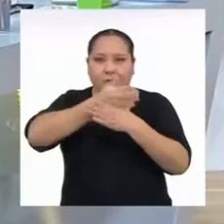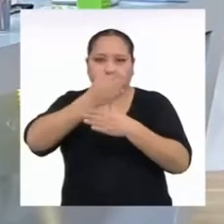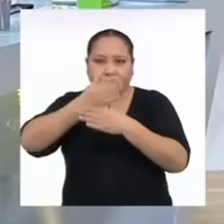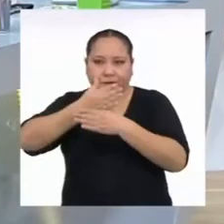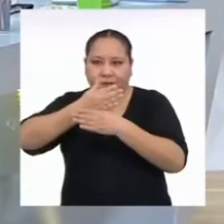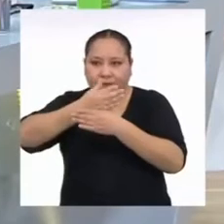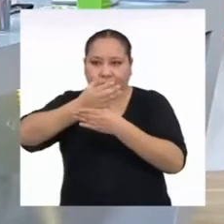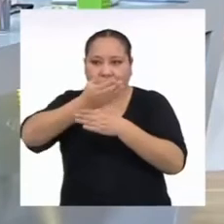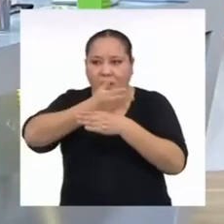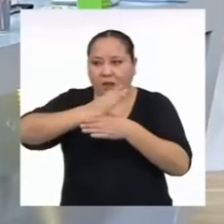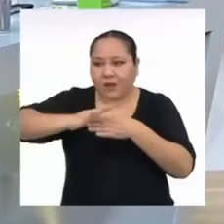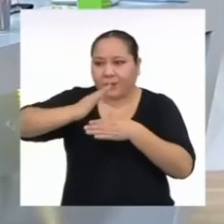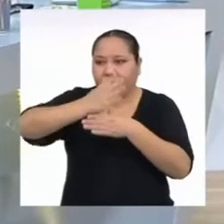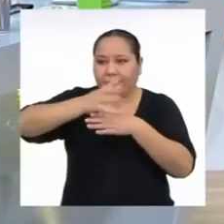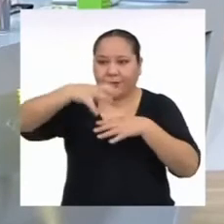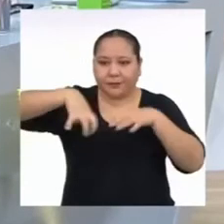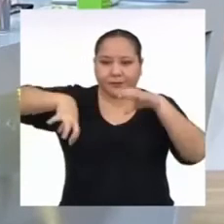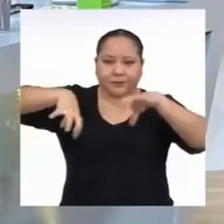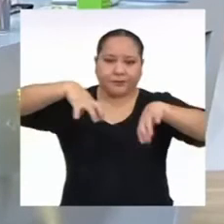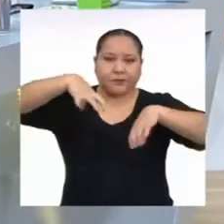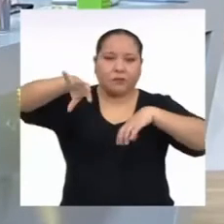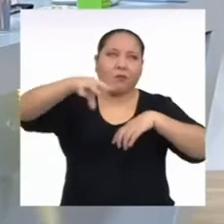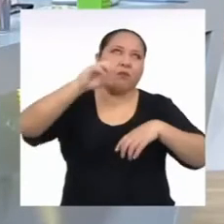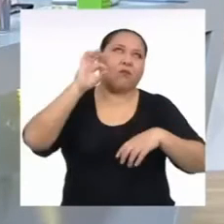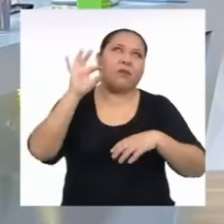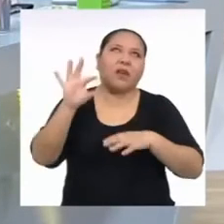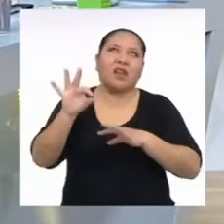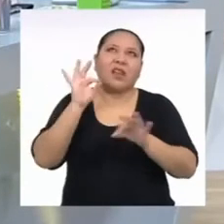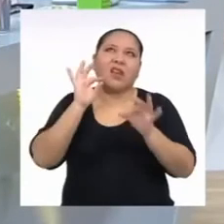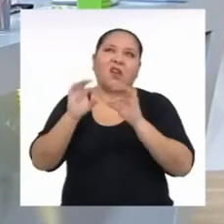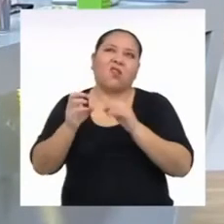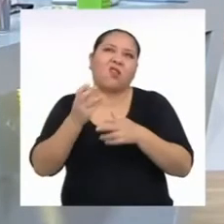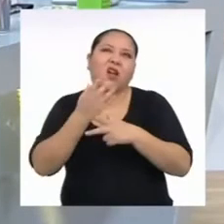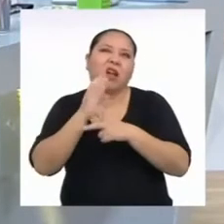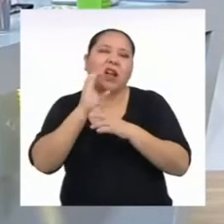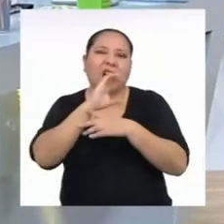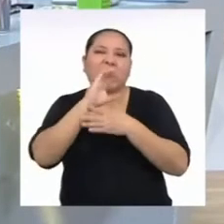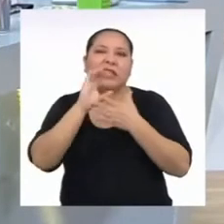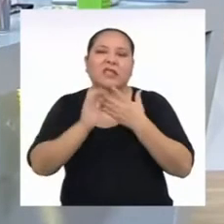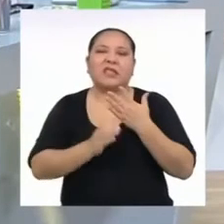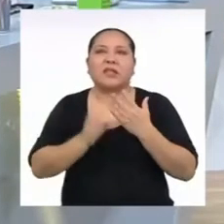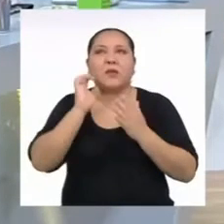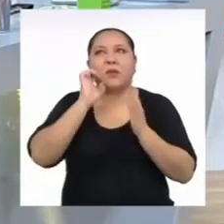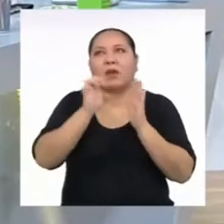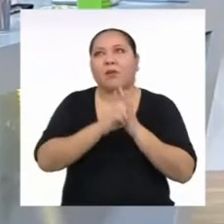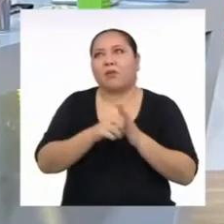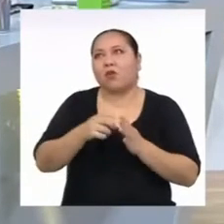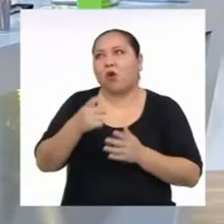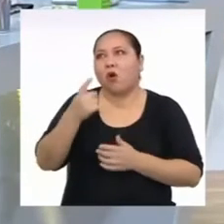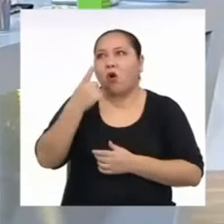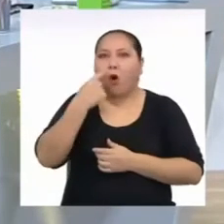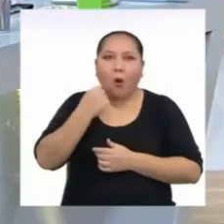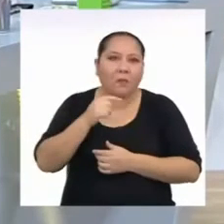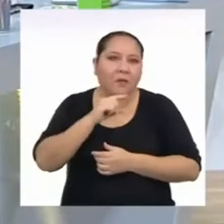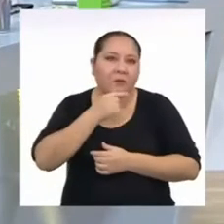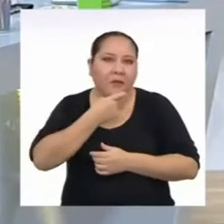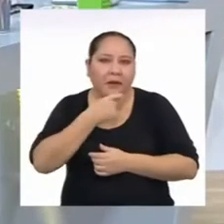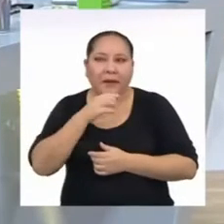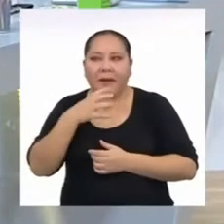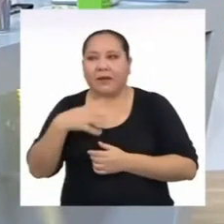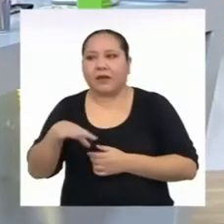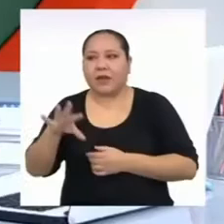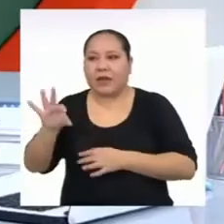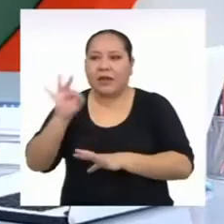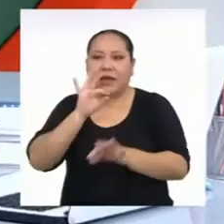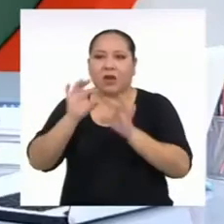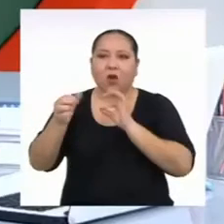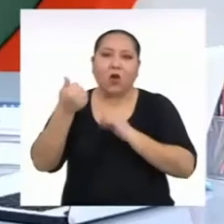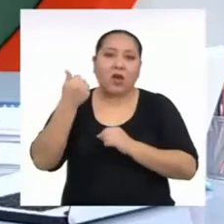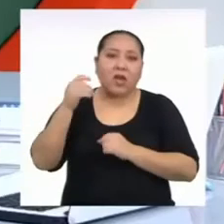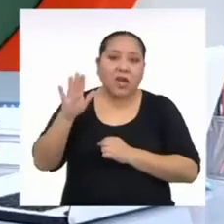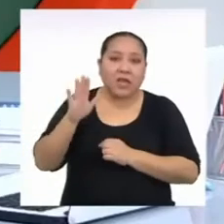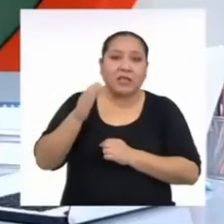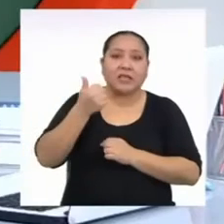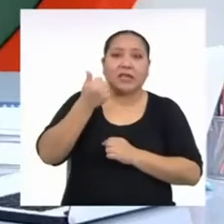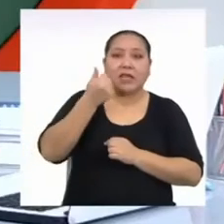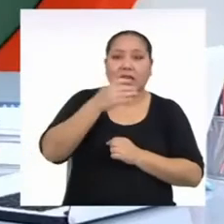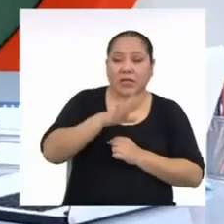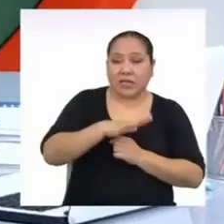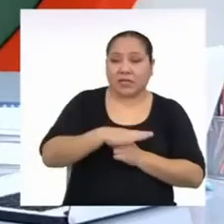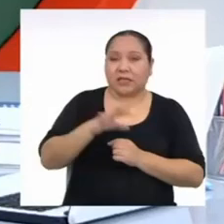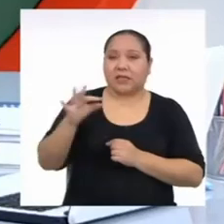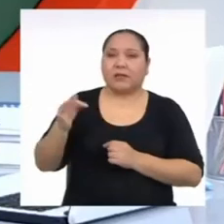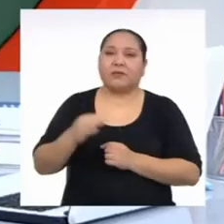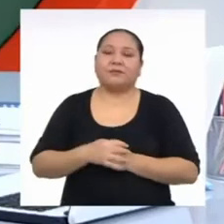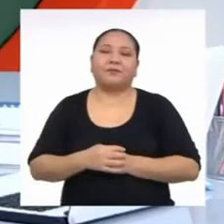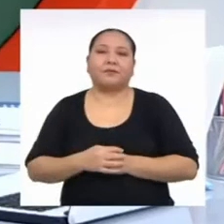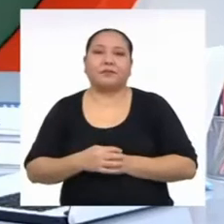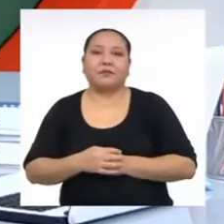alguna característica como el sexo y elijo al azar 15 hombres y 15 mujeres. Por último, en